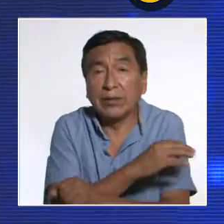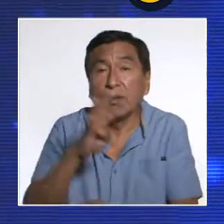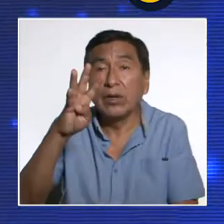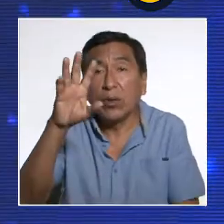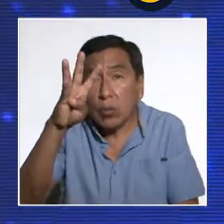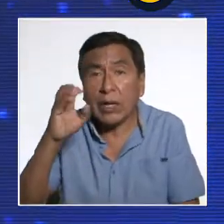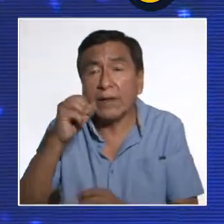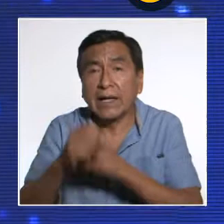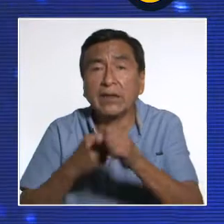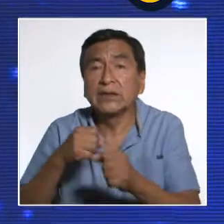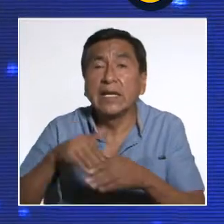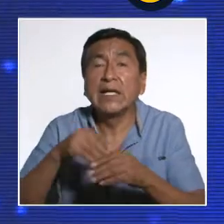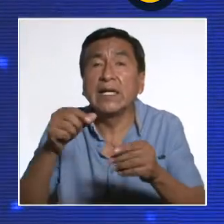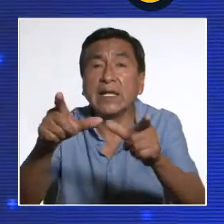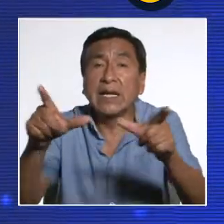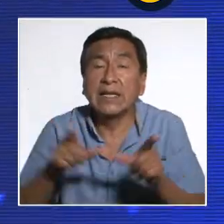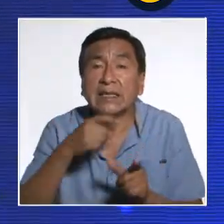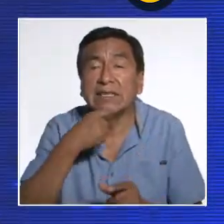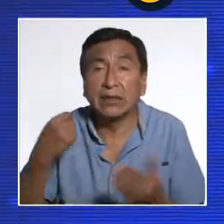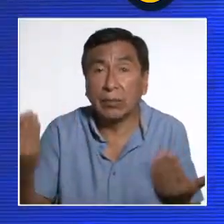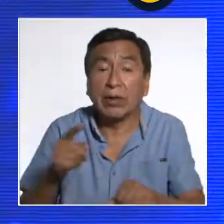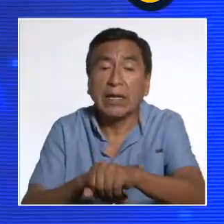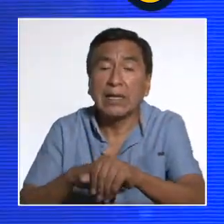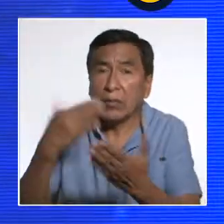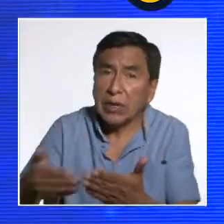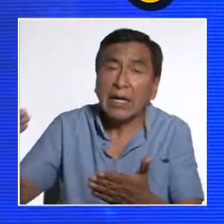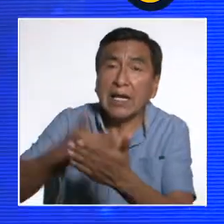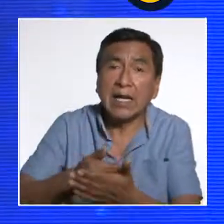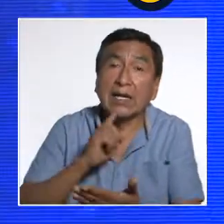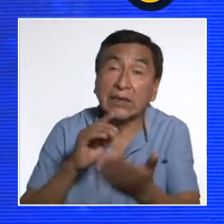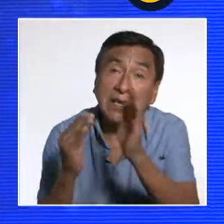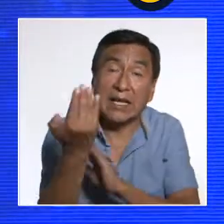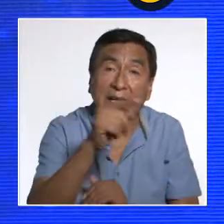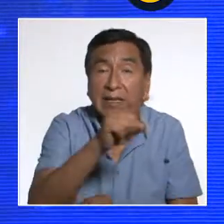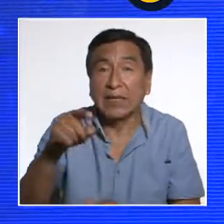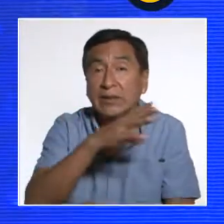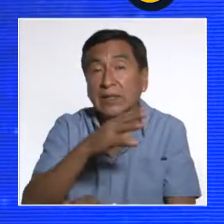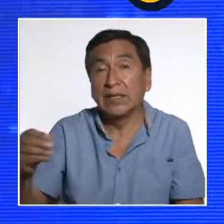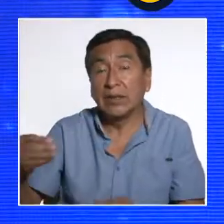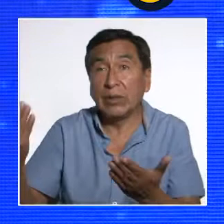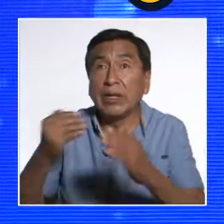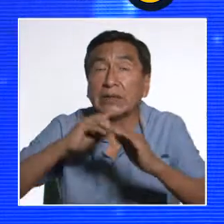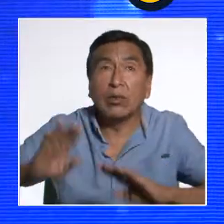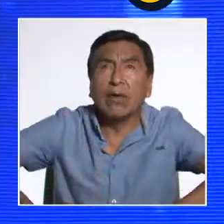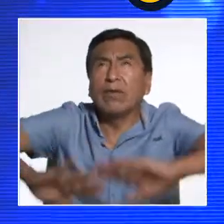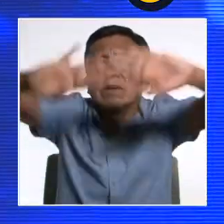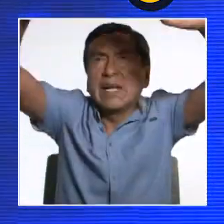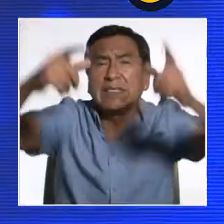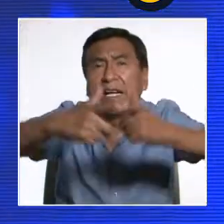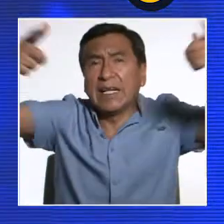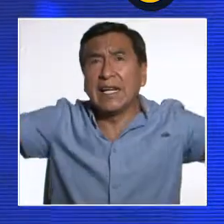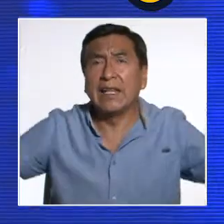había llegado, el tiempo del cumplimiento estaba delante de ellos. Pero aquí se levantaba una fortaleza. El pueblo